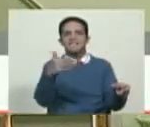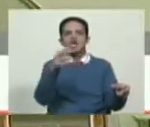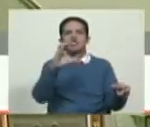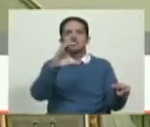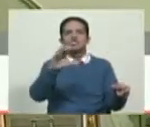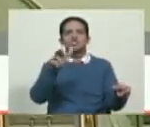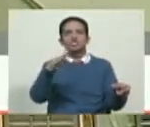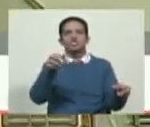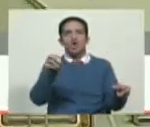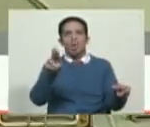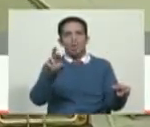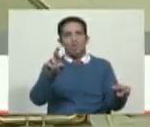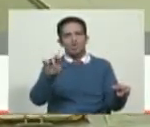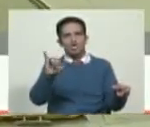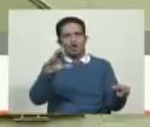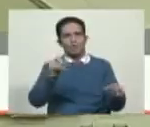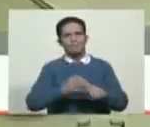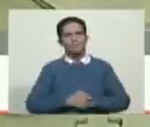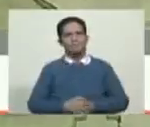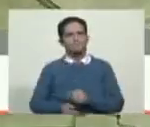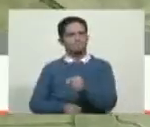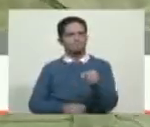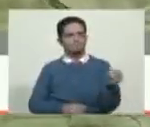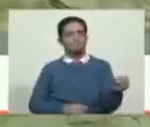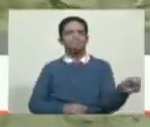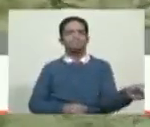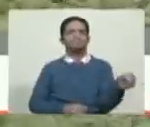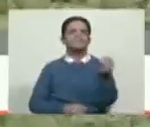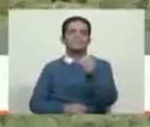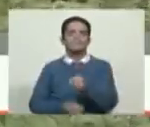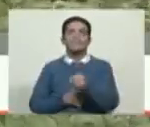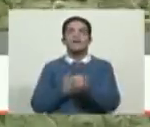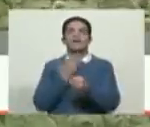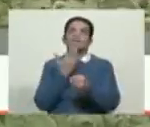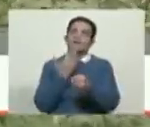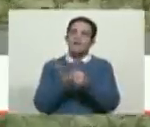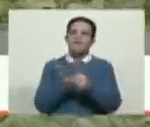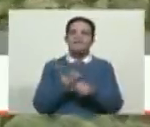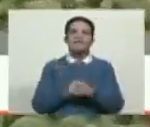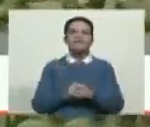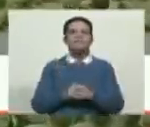Gracias, mi comandante en jefe. ¡Chávez vive!